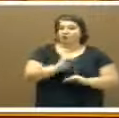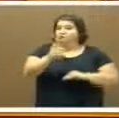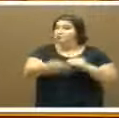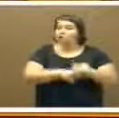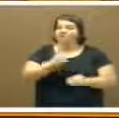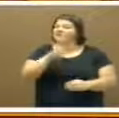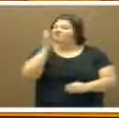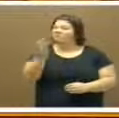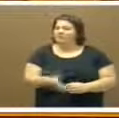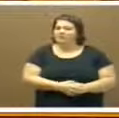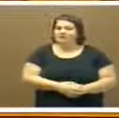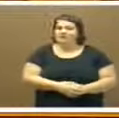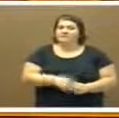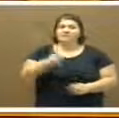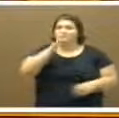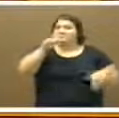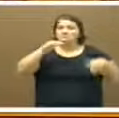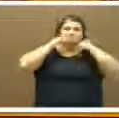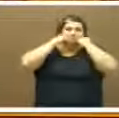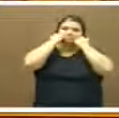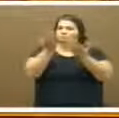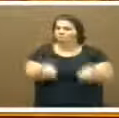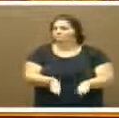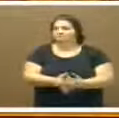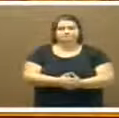hicieron? Porque no les dio la gana.